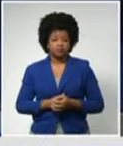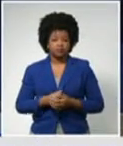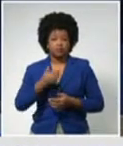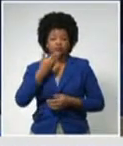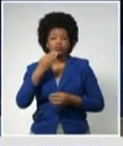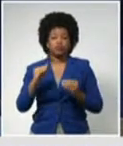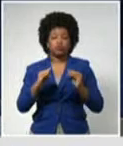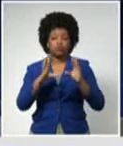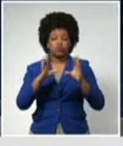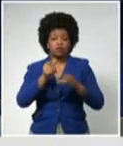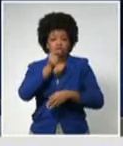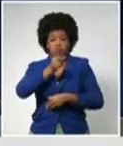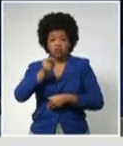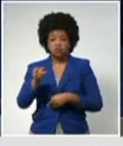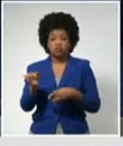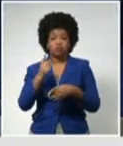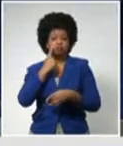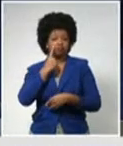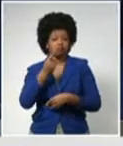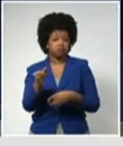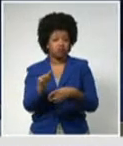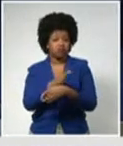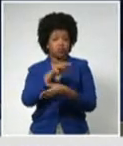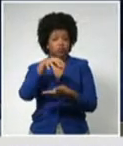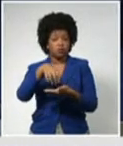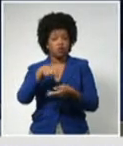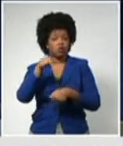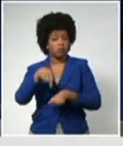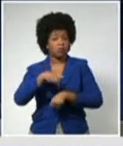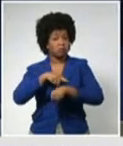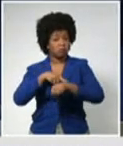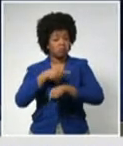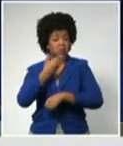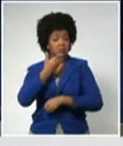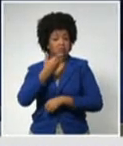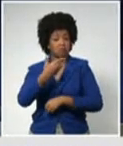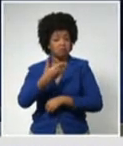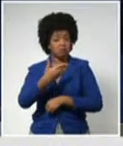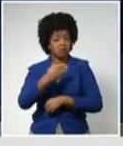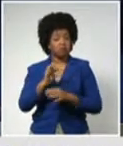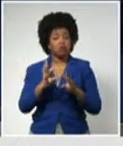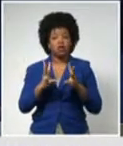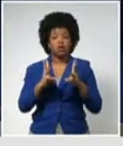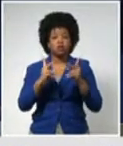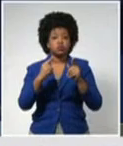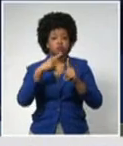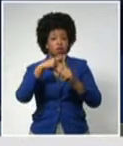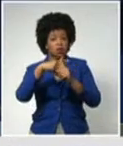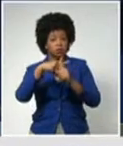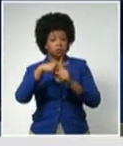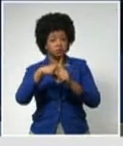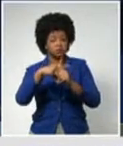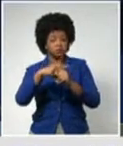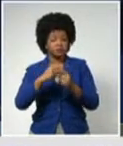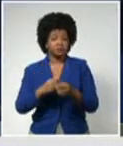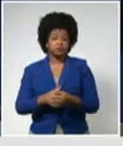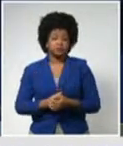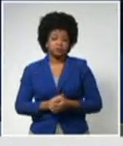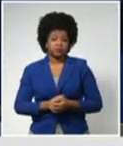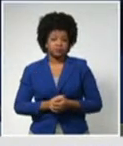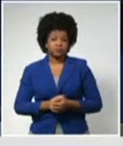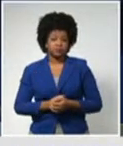lugares. Otra jornada buena, otra jornada con resultados favorables,